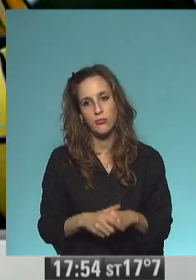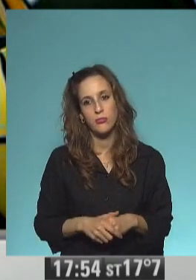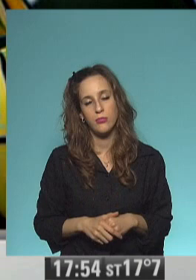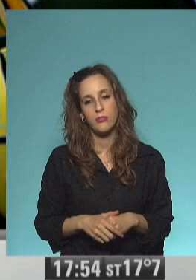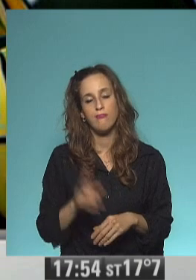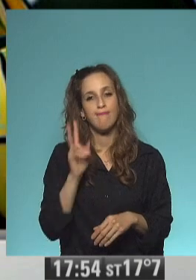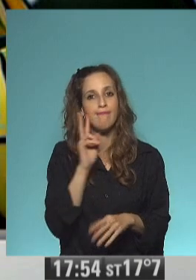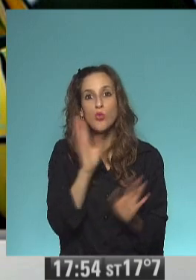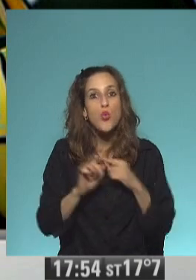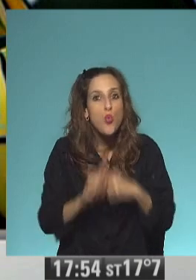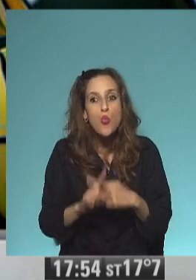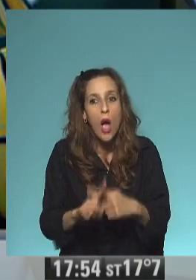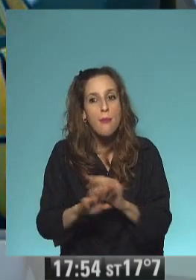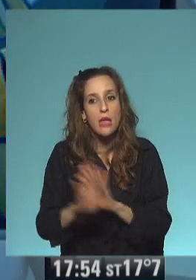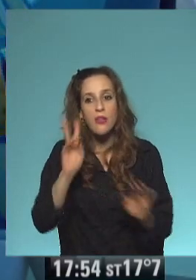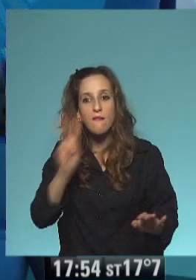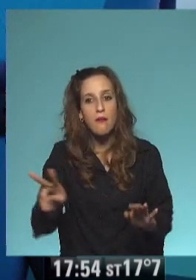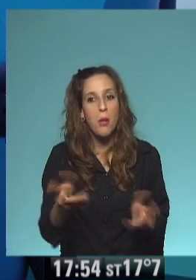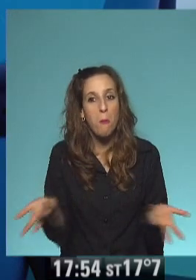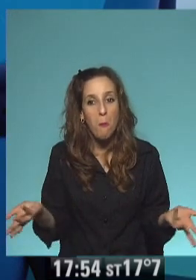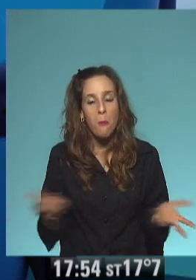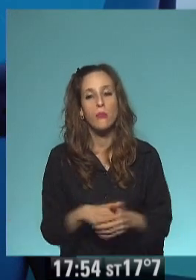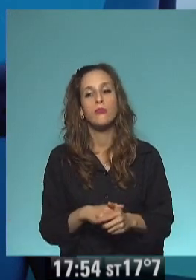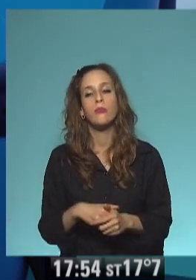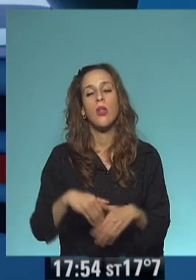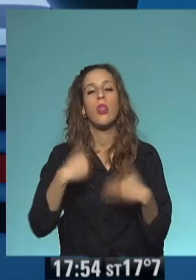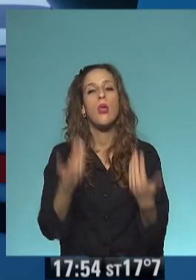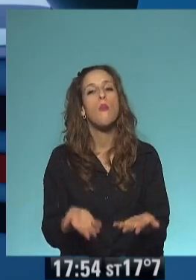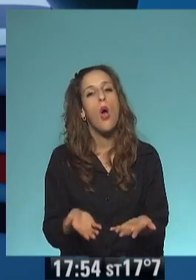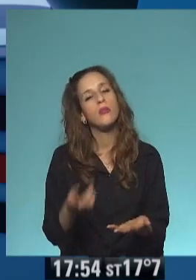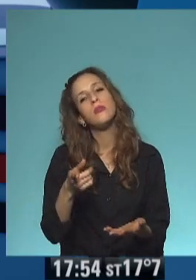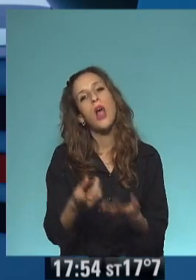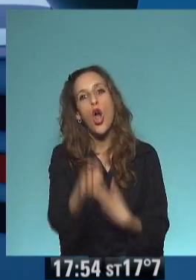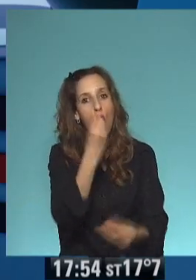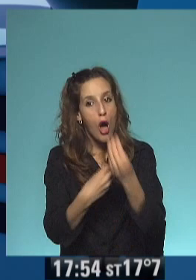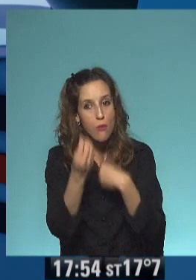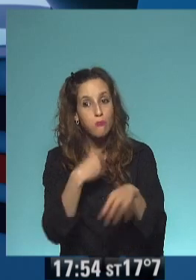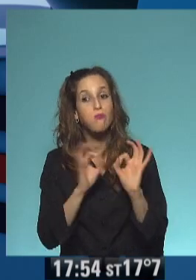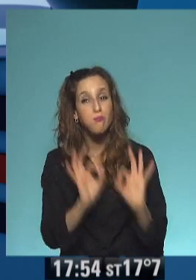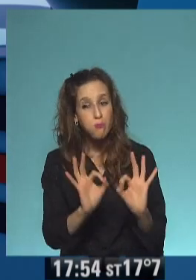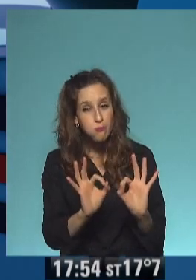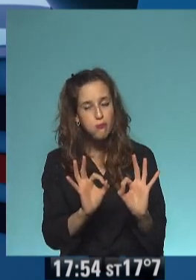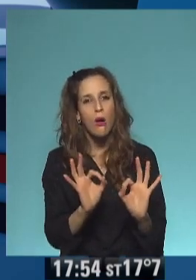lo vieron nunca más. Dicen que después que se comió todas las tuercas, sigue con